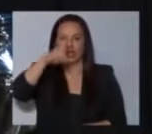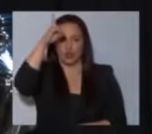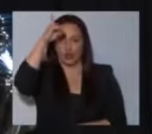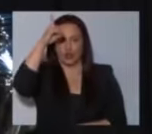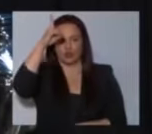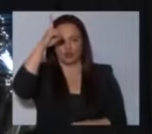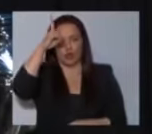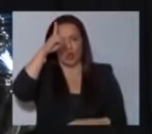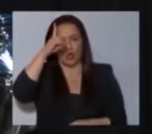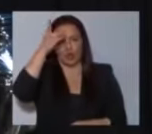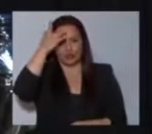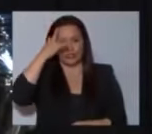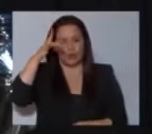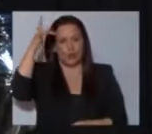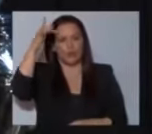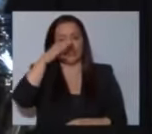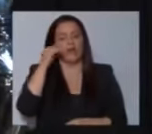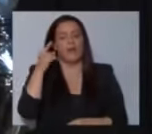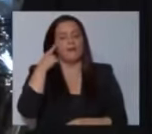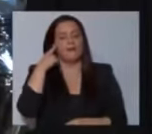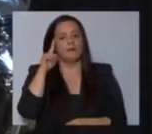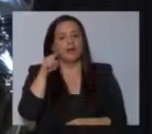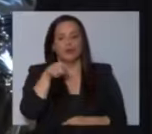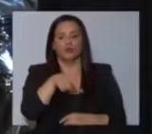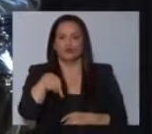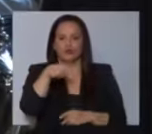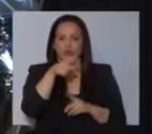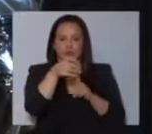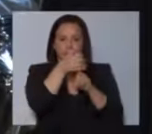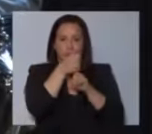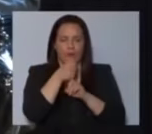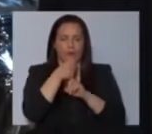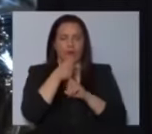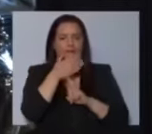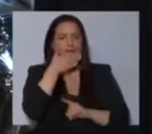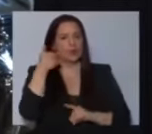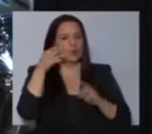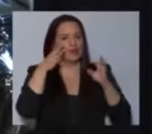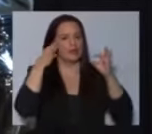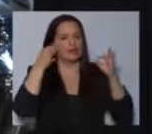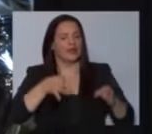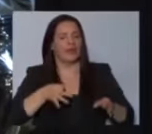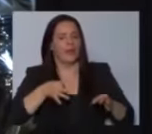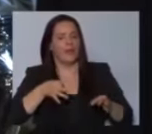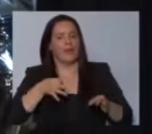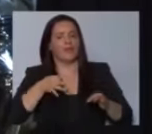ilumine para que tomen las mejores decisiones en beneficio de todos los costarricenses.